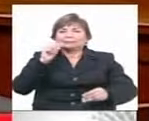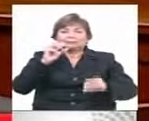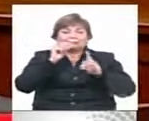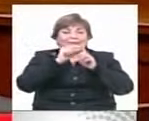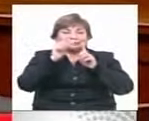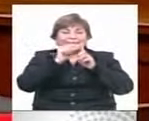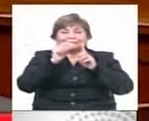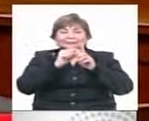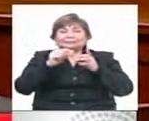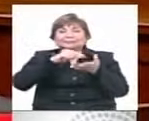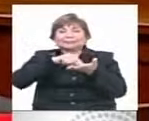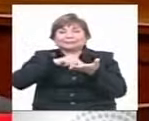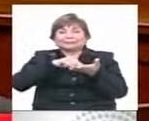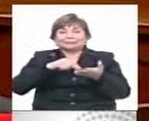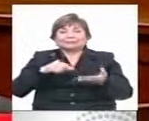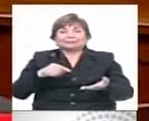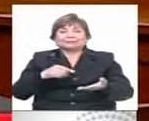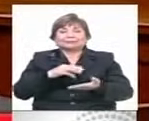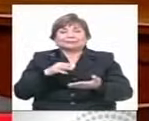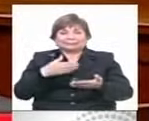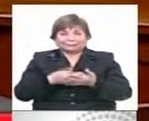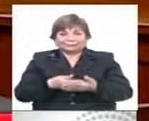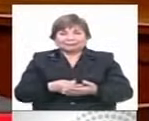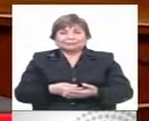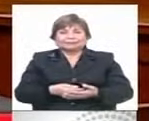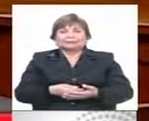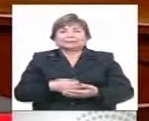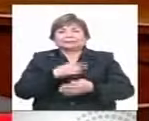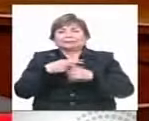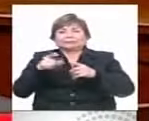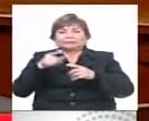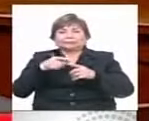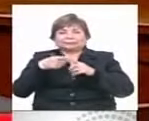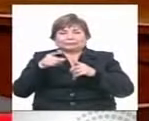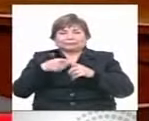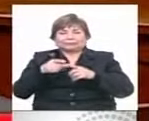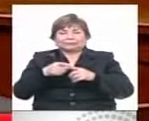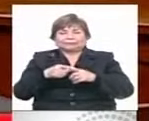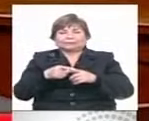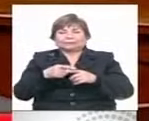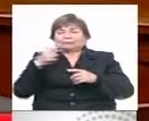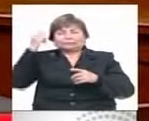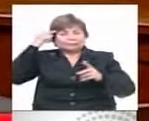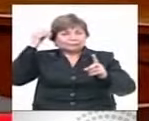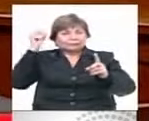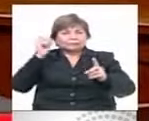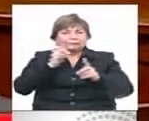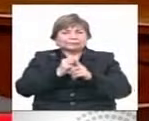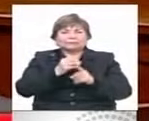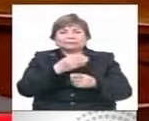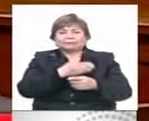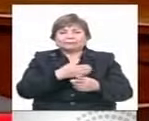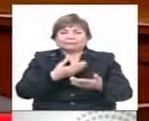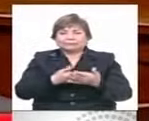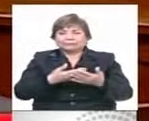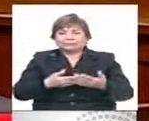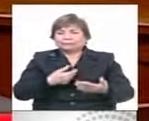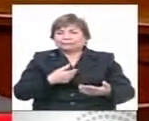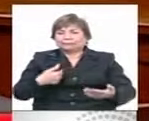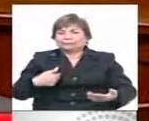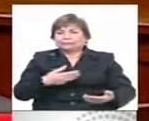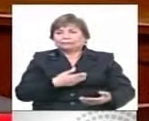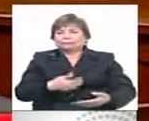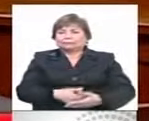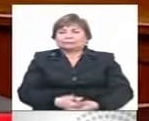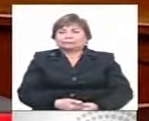banano orgánico, mango, espárrafos, entre otros. Con este objetivo, nuestro gobierno concluirá la implementación